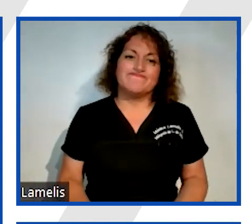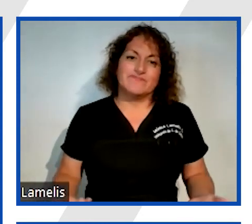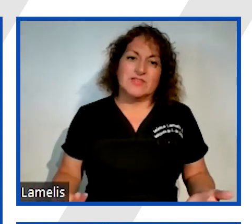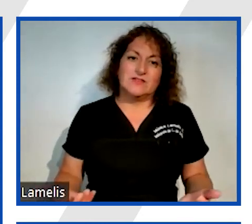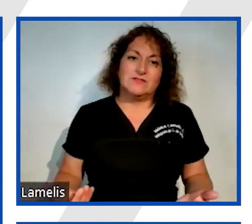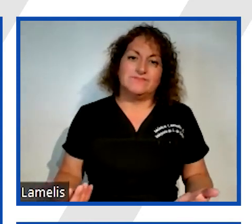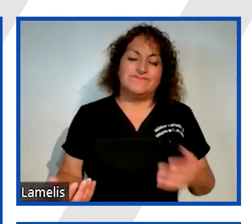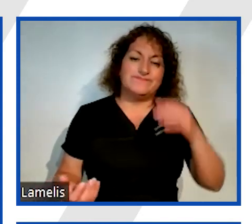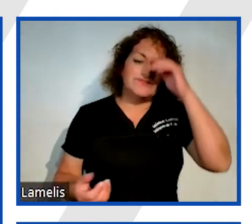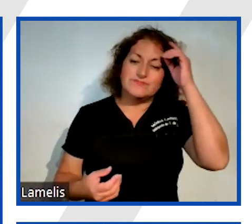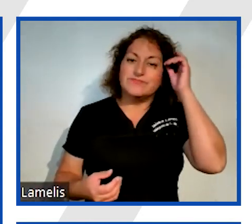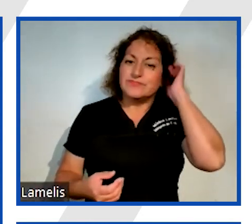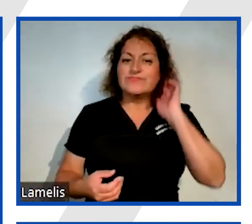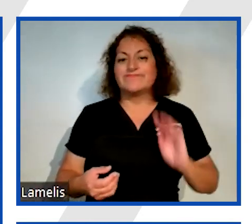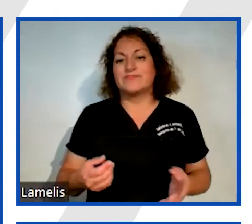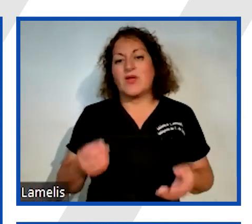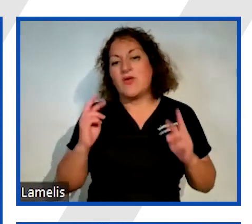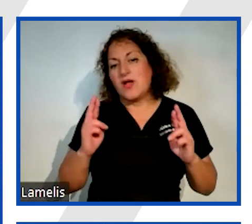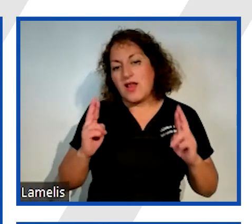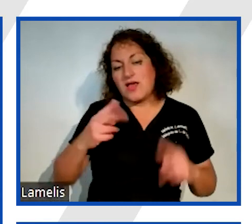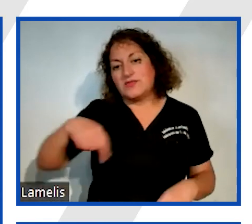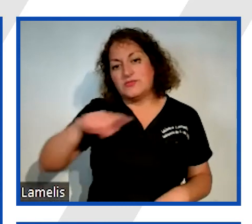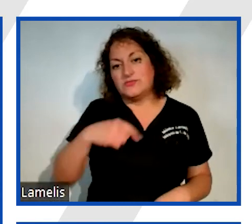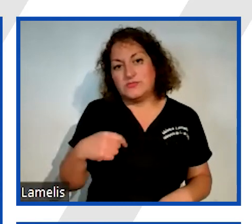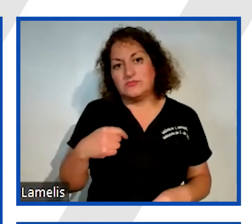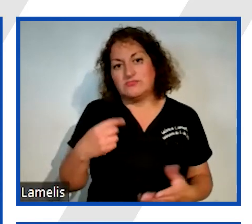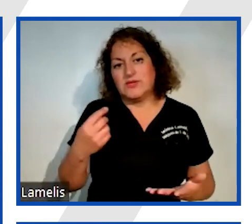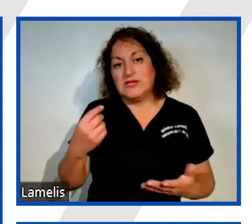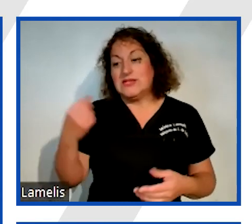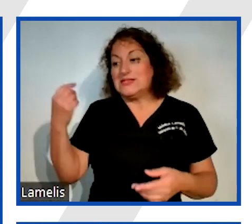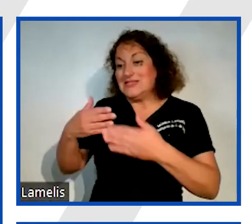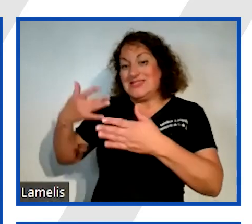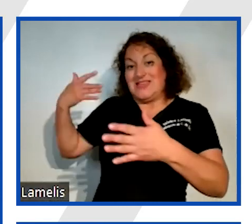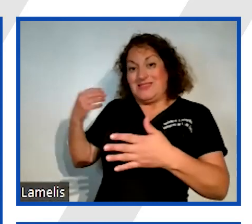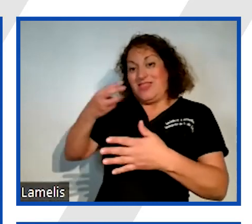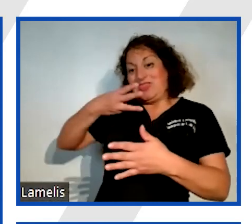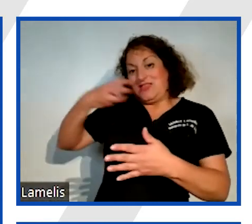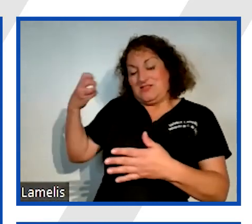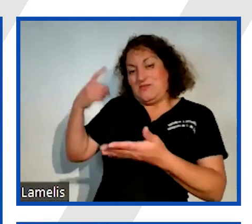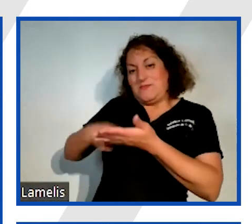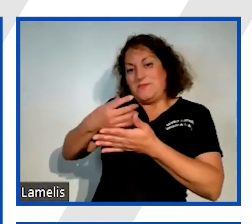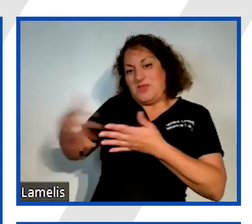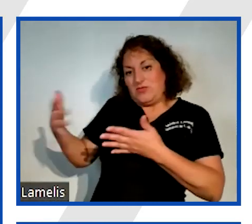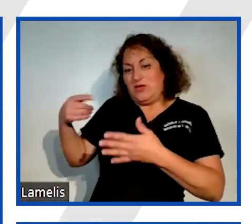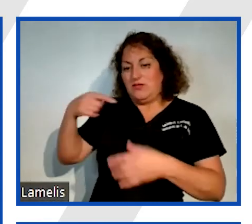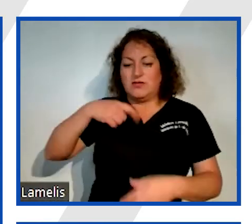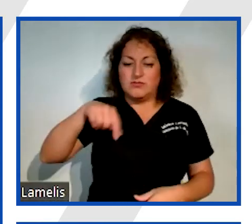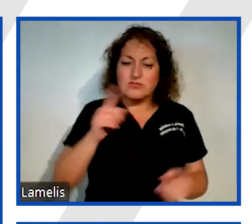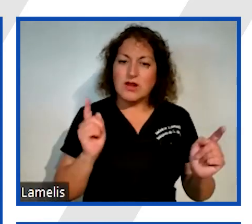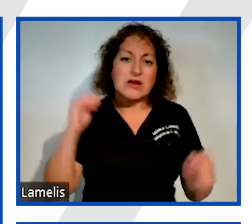esos 300.000 años verdad no sean no sean el final de nuestro planeta y